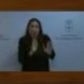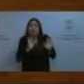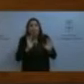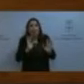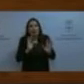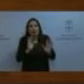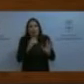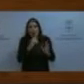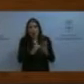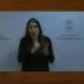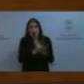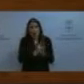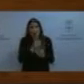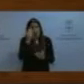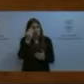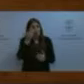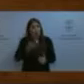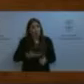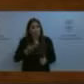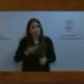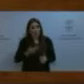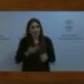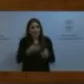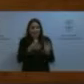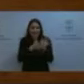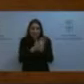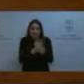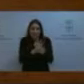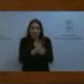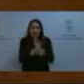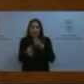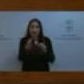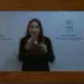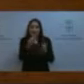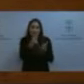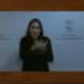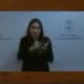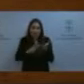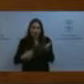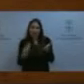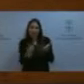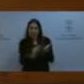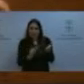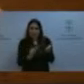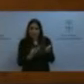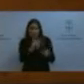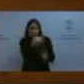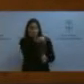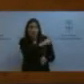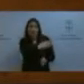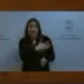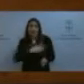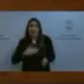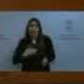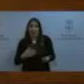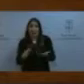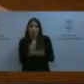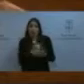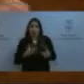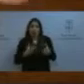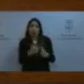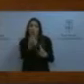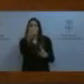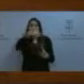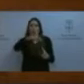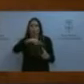insisto, para mí es relevante concretar y pedir los 3 apartados. Ustedes quieren meter en el mismo